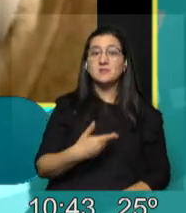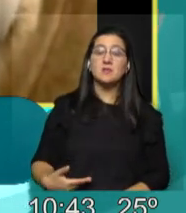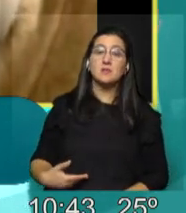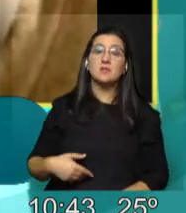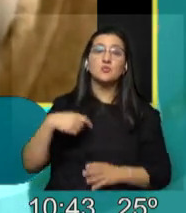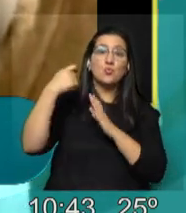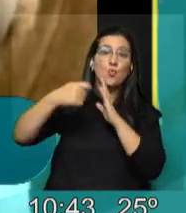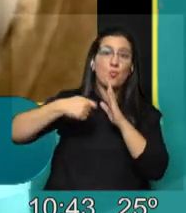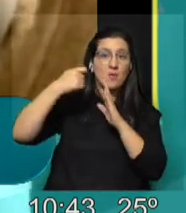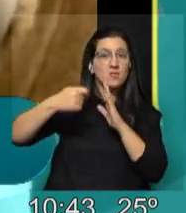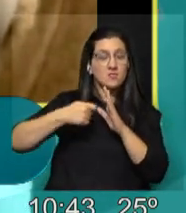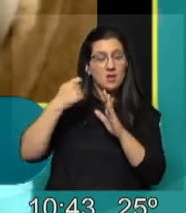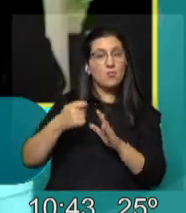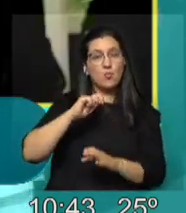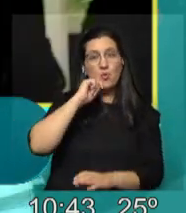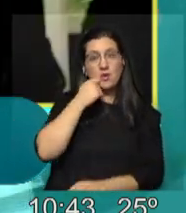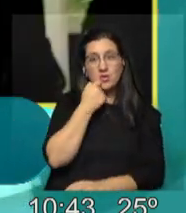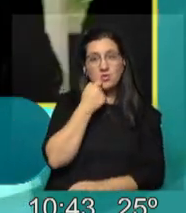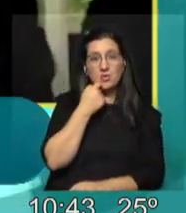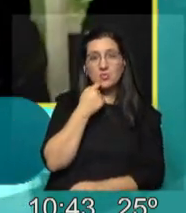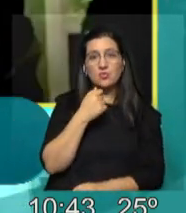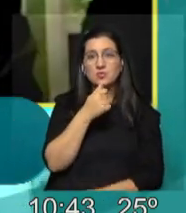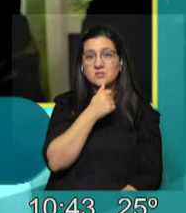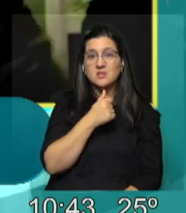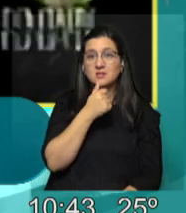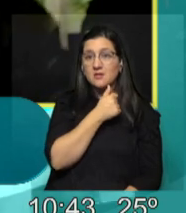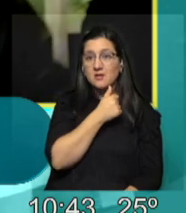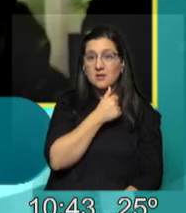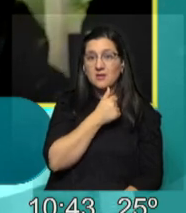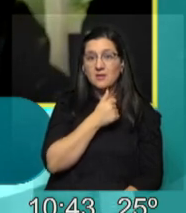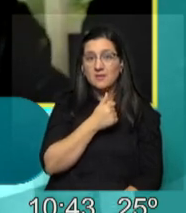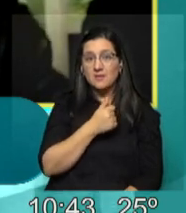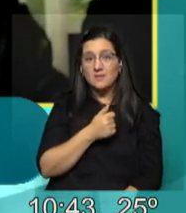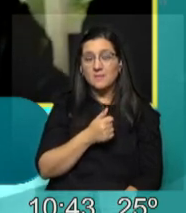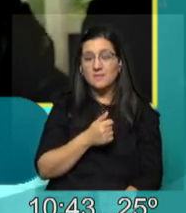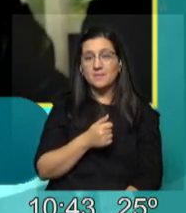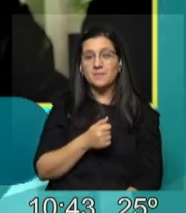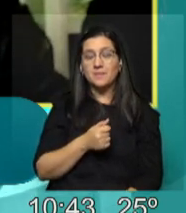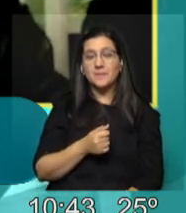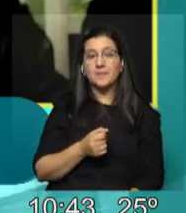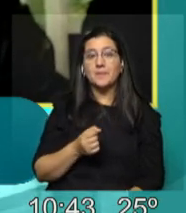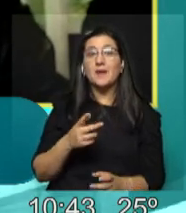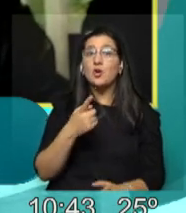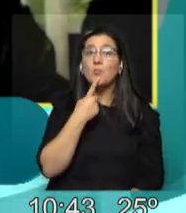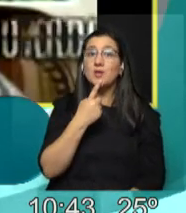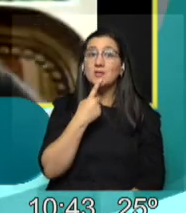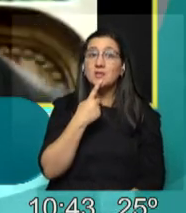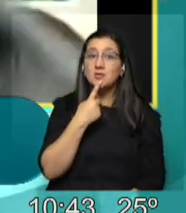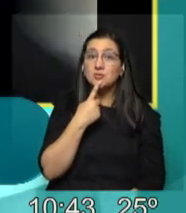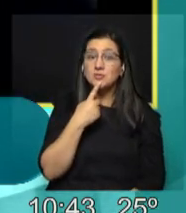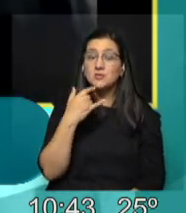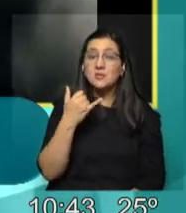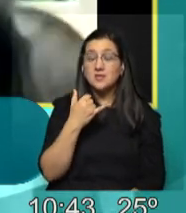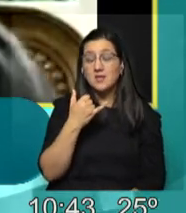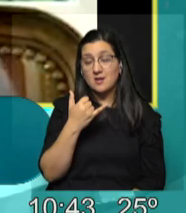documental increíble donde se las arreglan para que los políticos, que en general tienen un